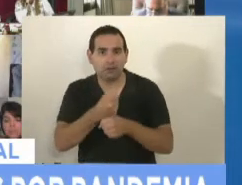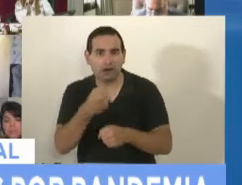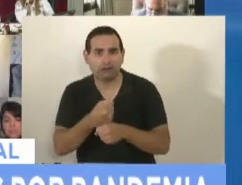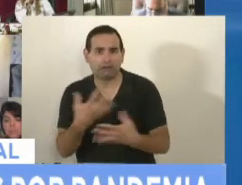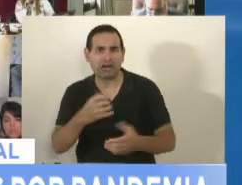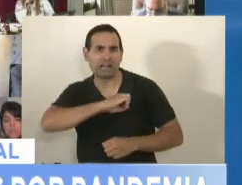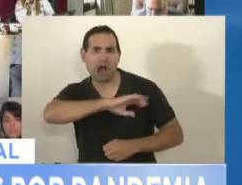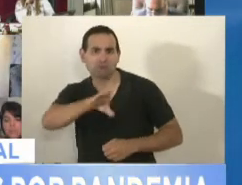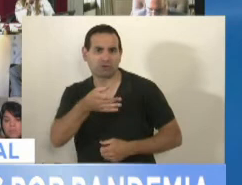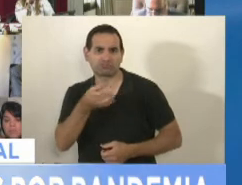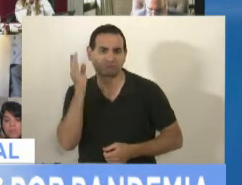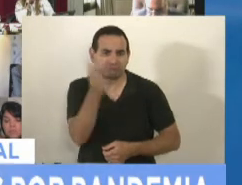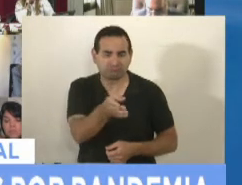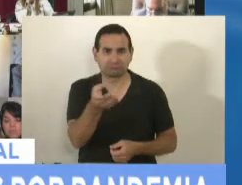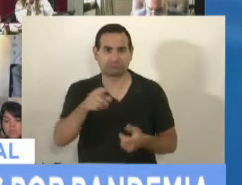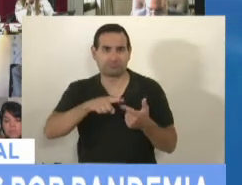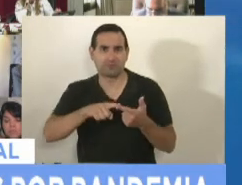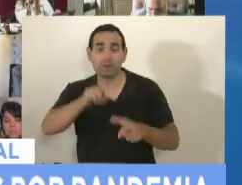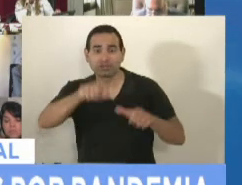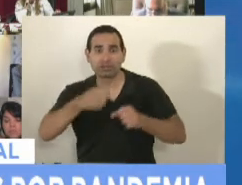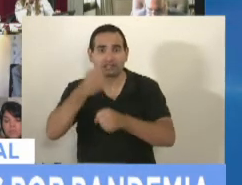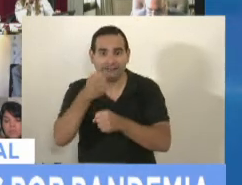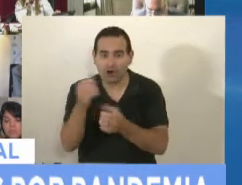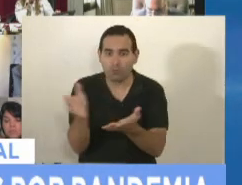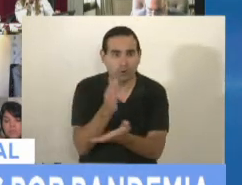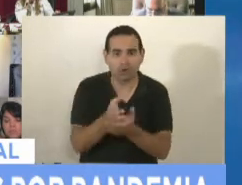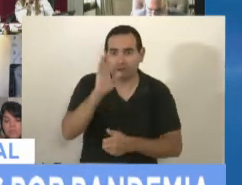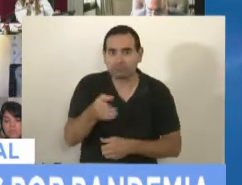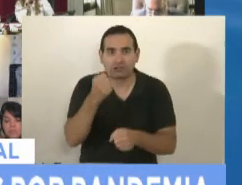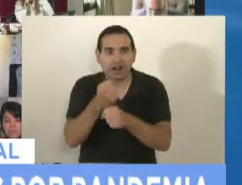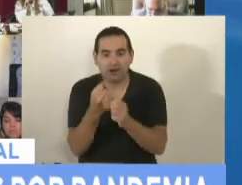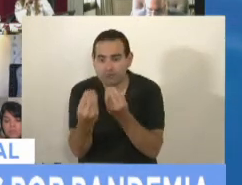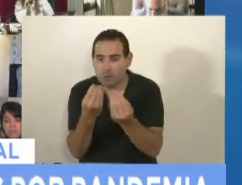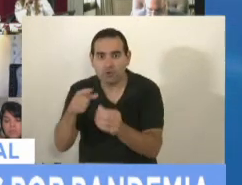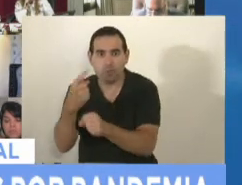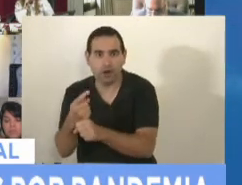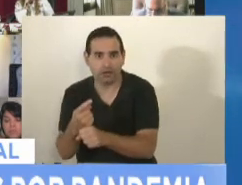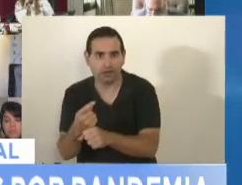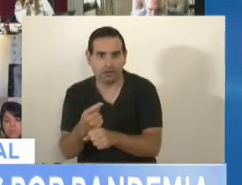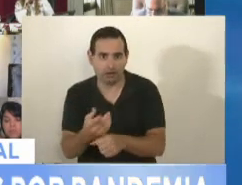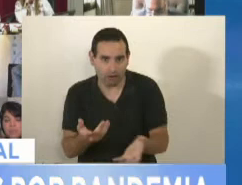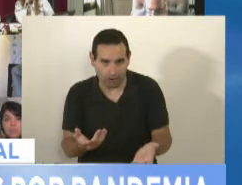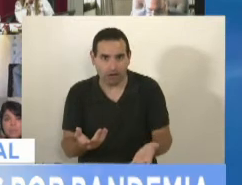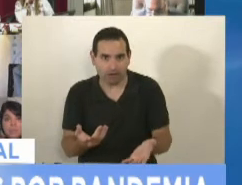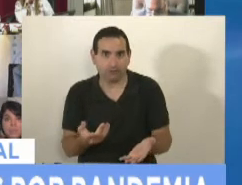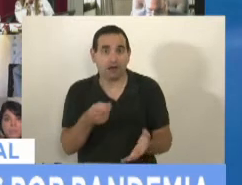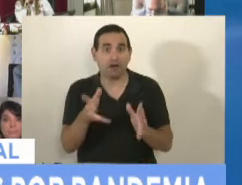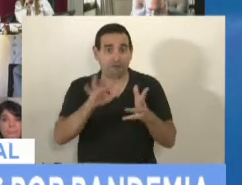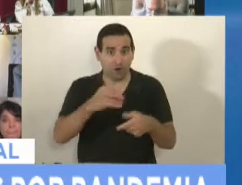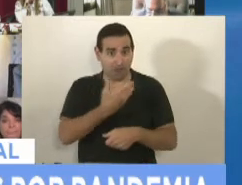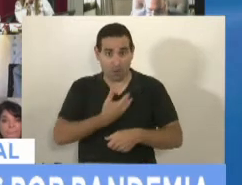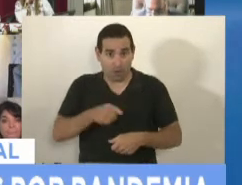al campo. Castigando al que trabaja y produce, que no puede crear empleo. Eso, la forma de gobernar de